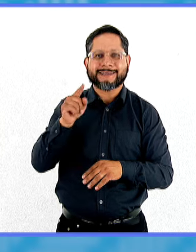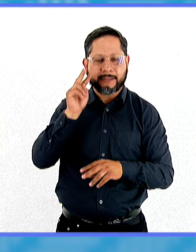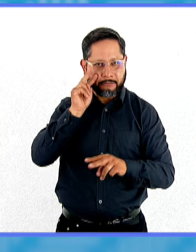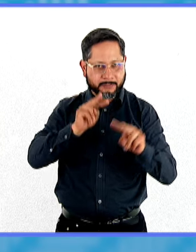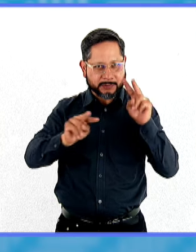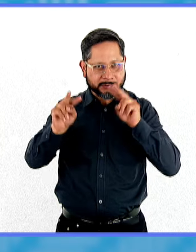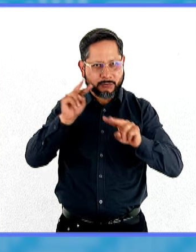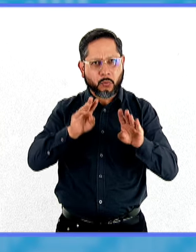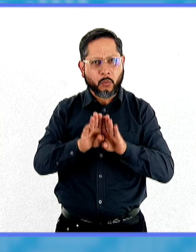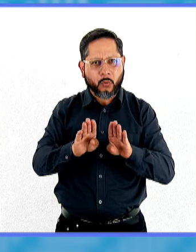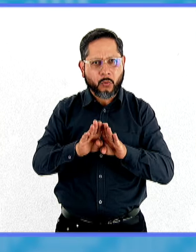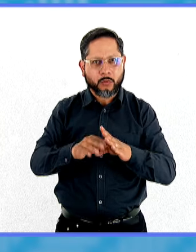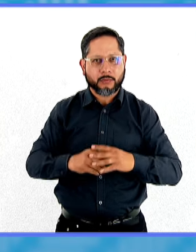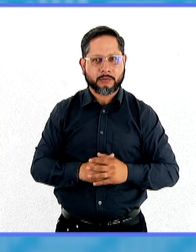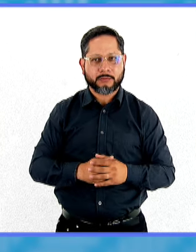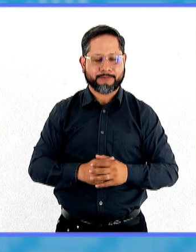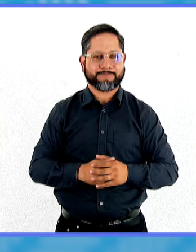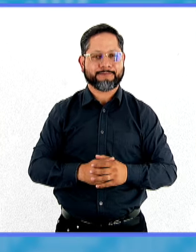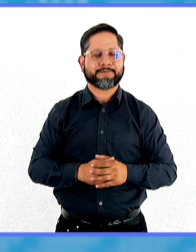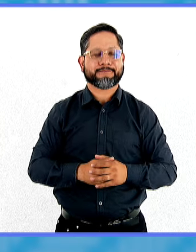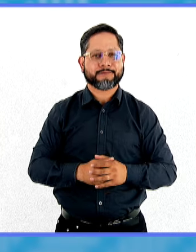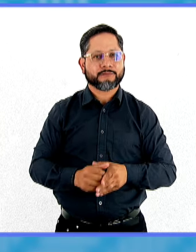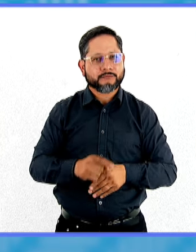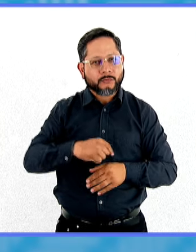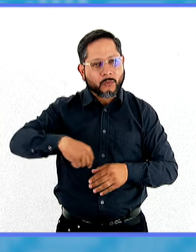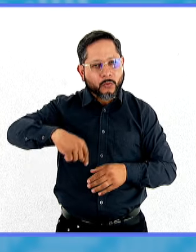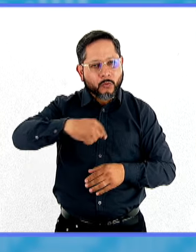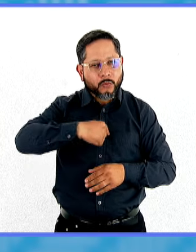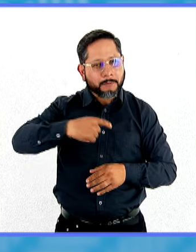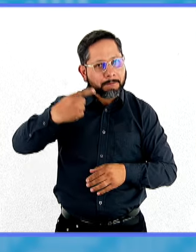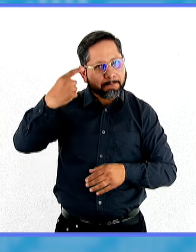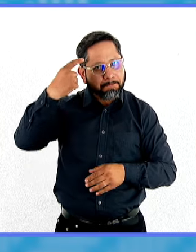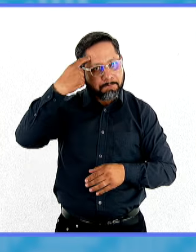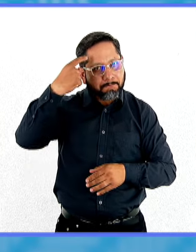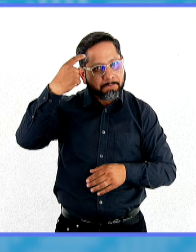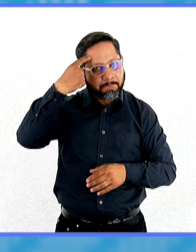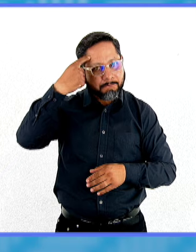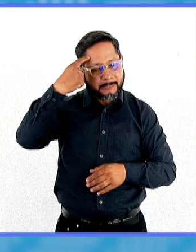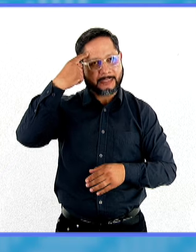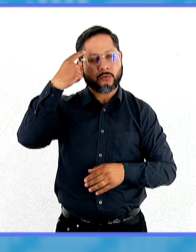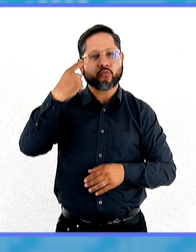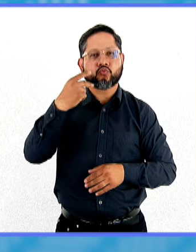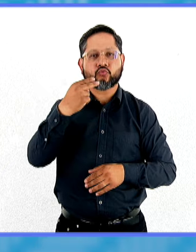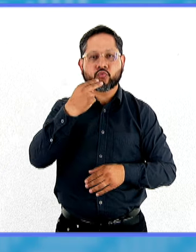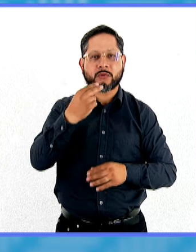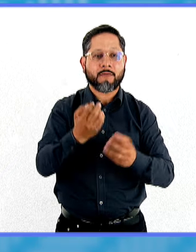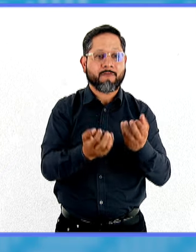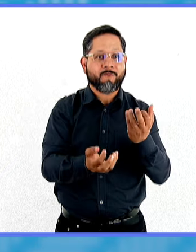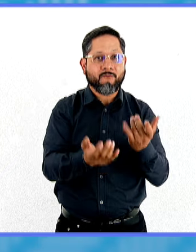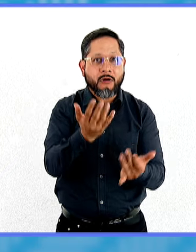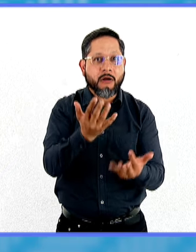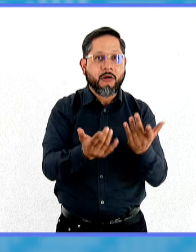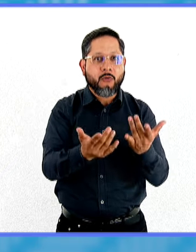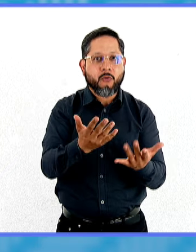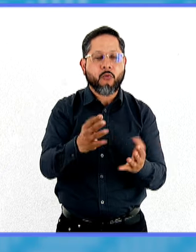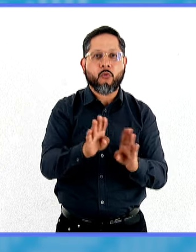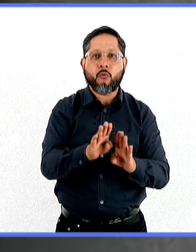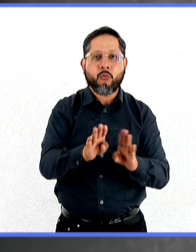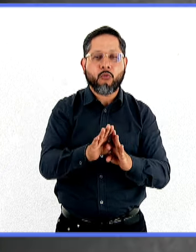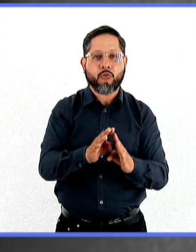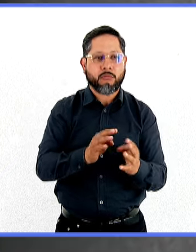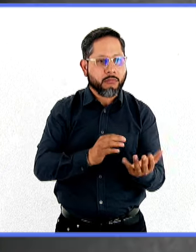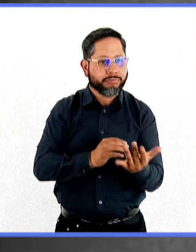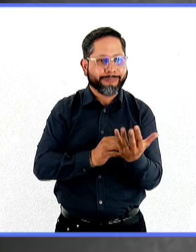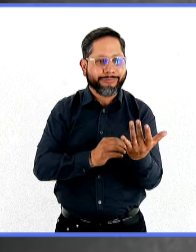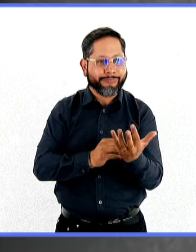doctora Pues que tengamos una mayor conciencia del uso del fuego y también ver